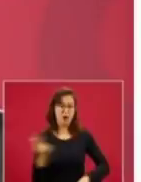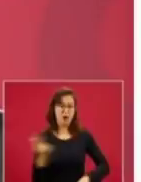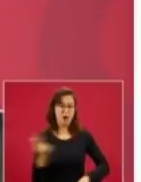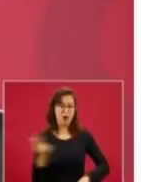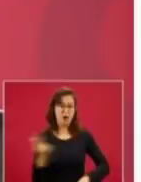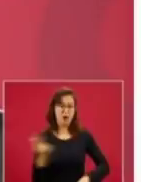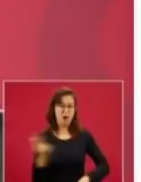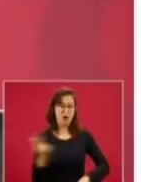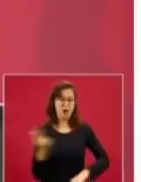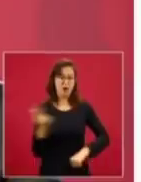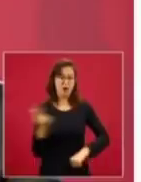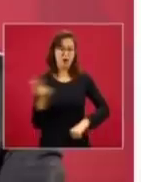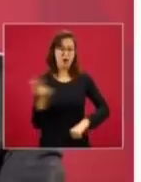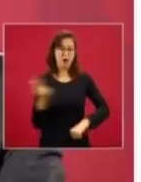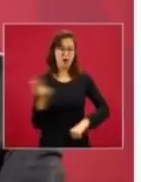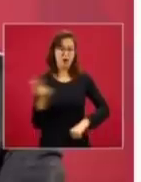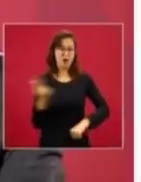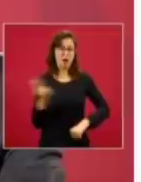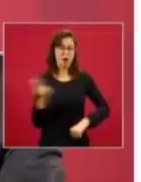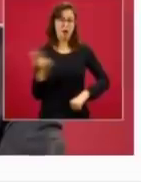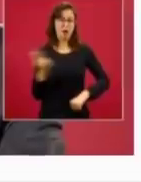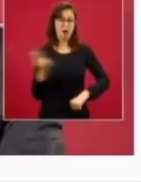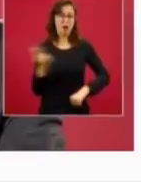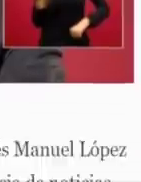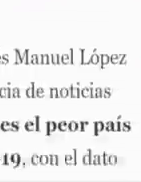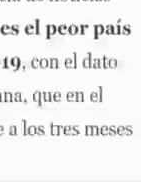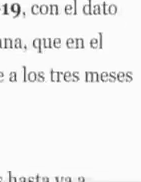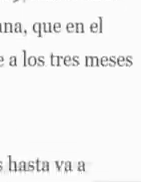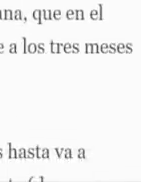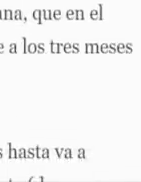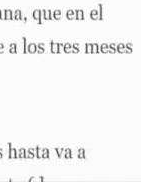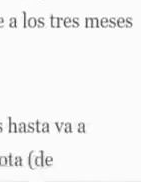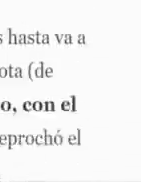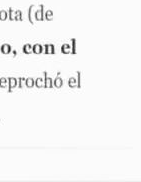de COVID-19, destacando un crecimiento económico mexicano del